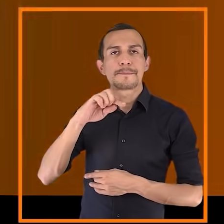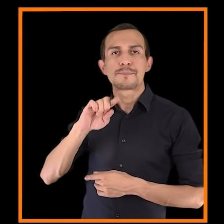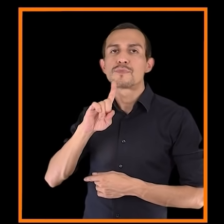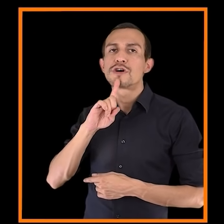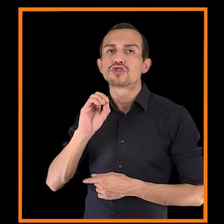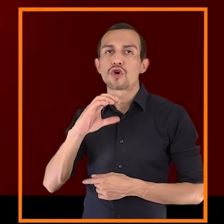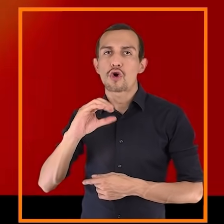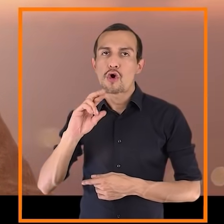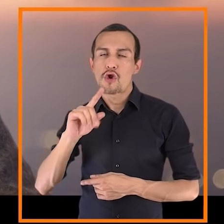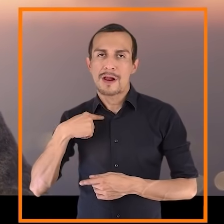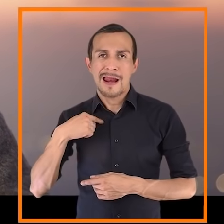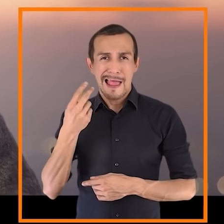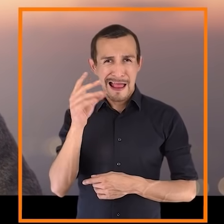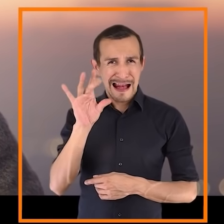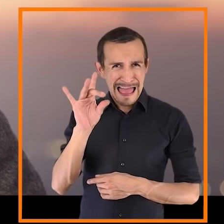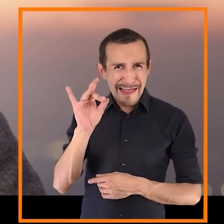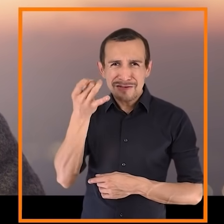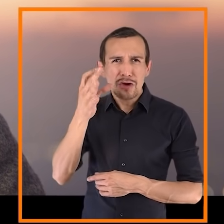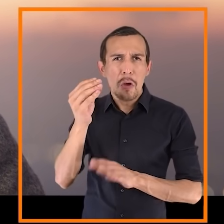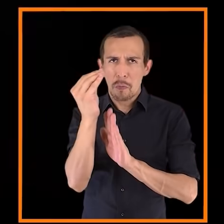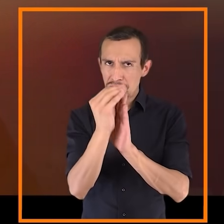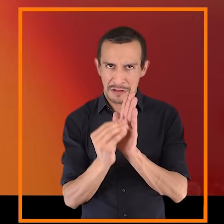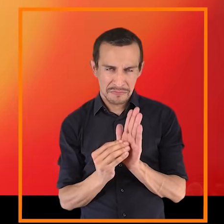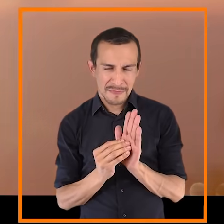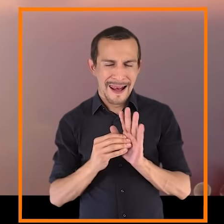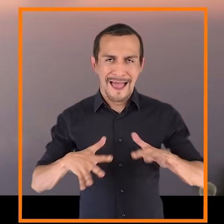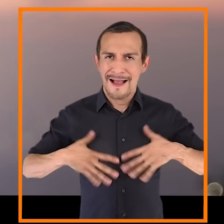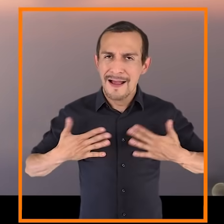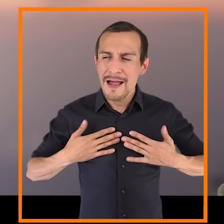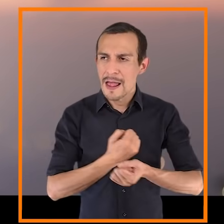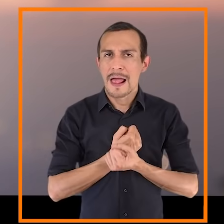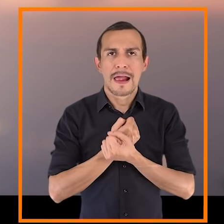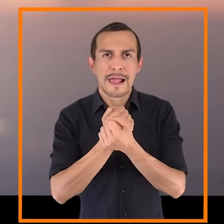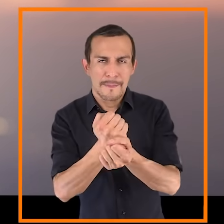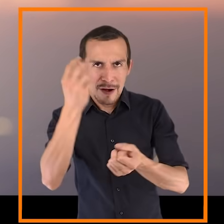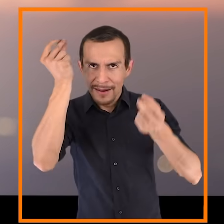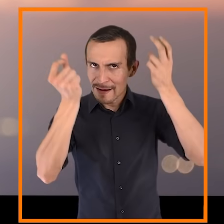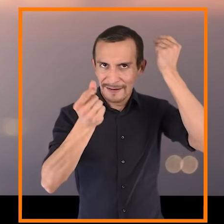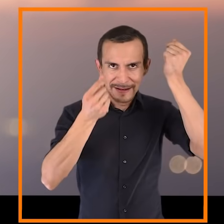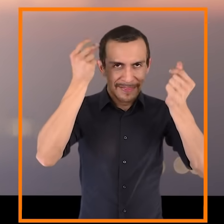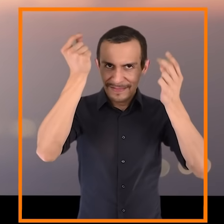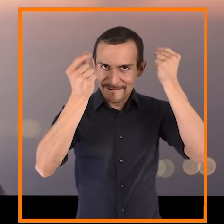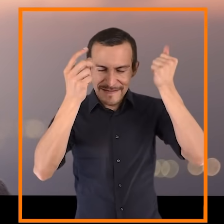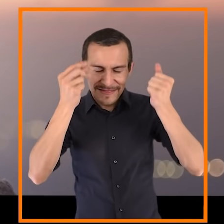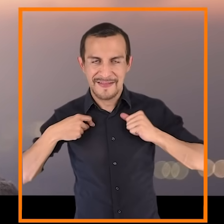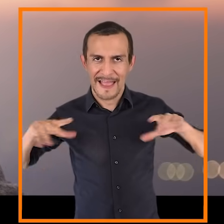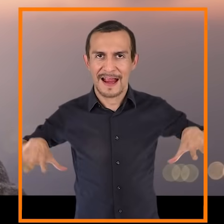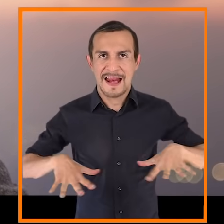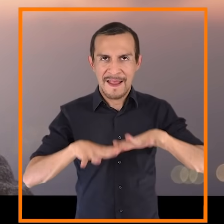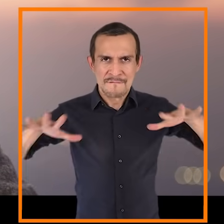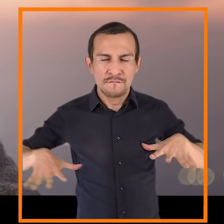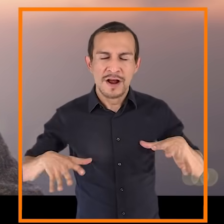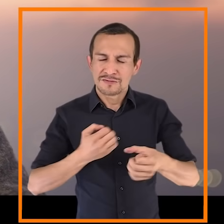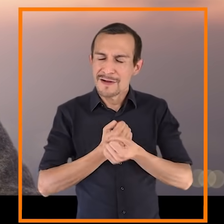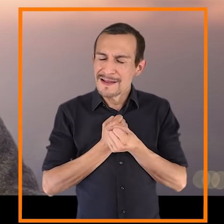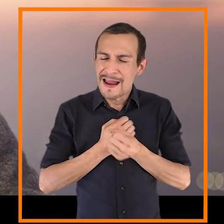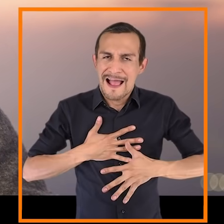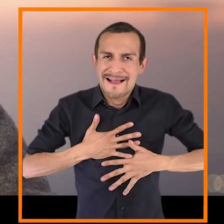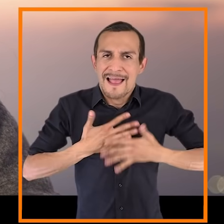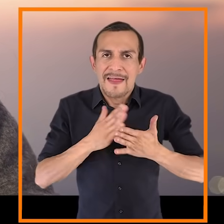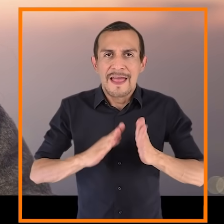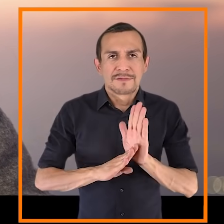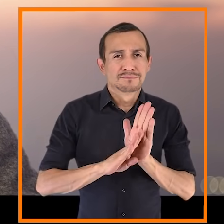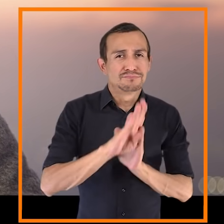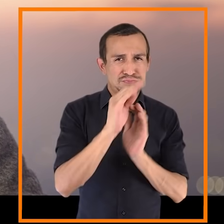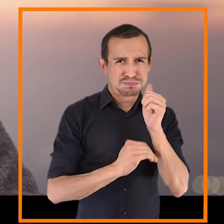Puerto Coronel. La edad es solamente un dato. Las ganas, la pasión, la creatividad, el esfuerzo y las ganas